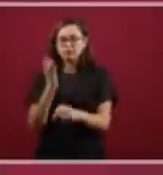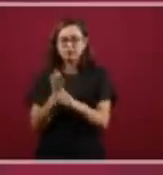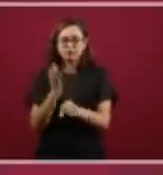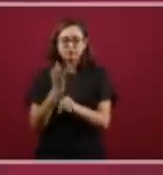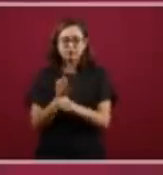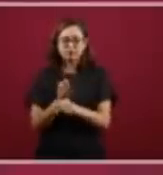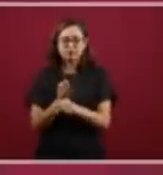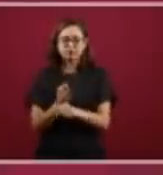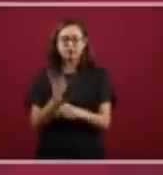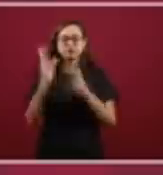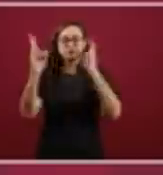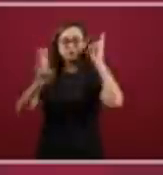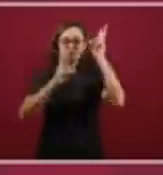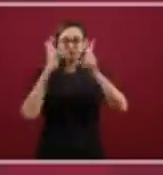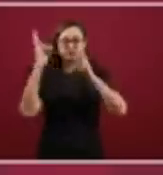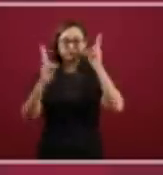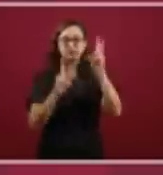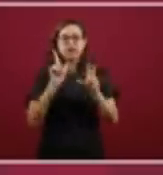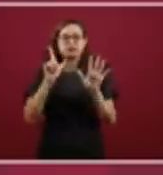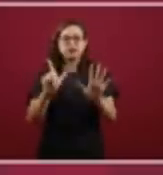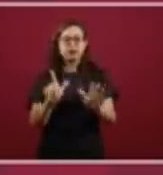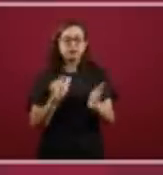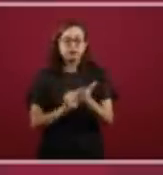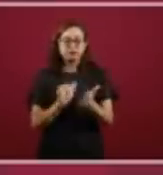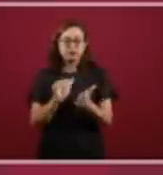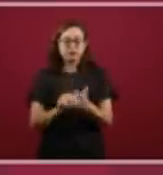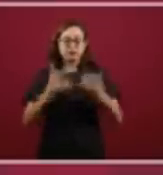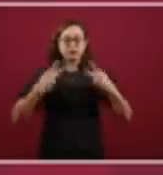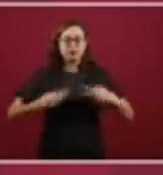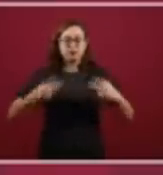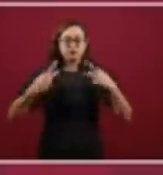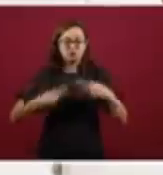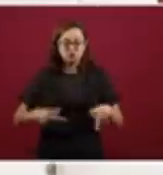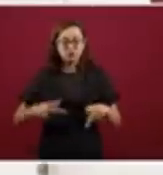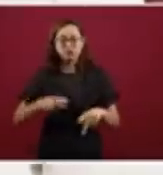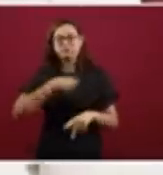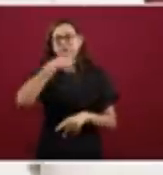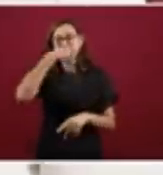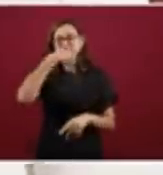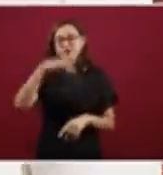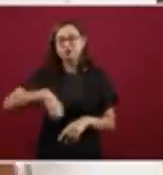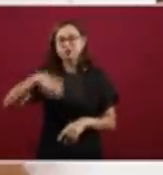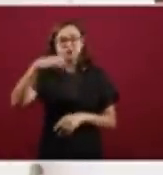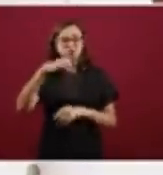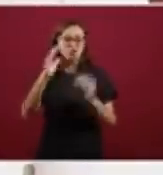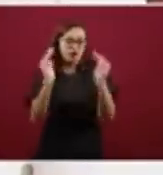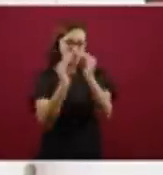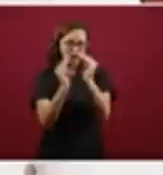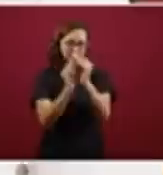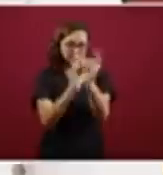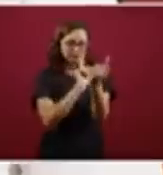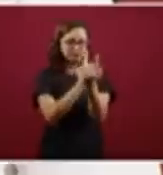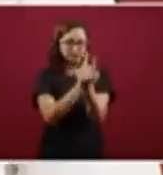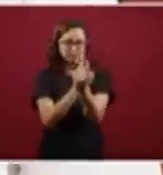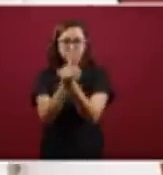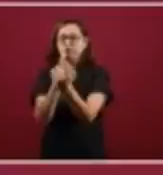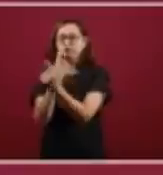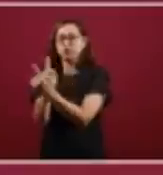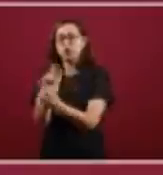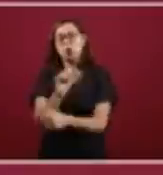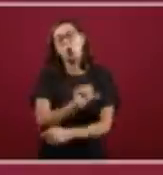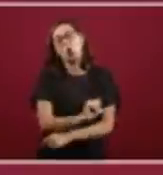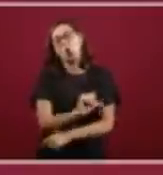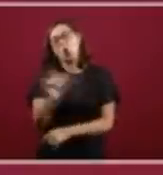momento, ha visitado a 7 millones de adultos mayores en su vivienda. Otros han venido de los padrones del